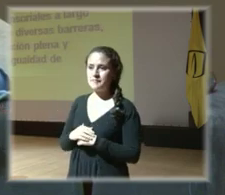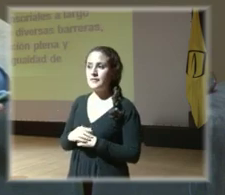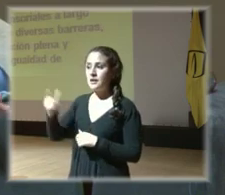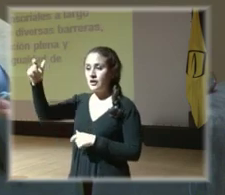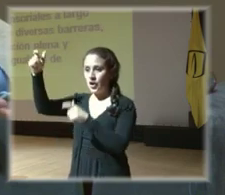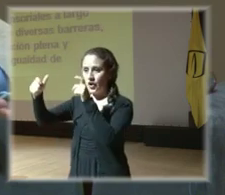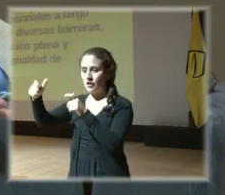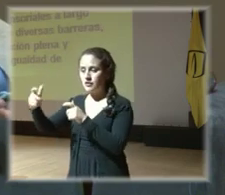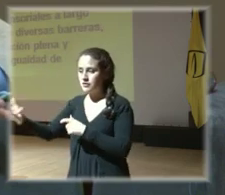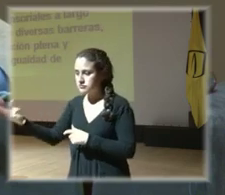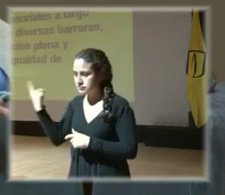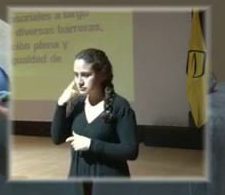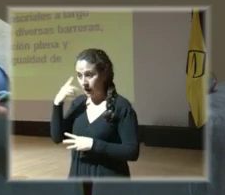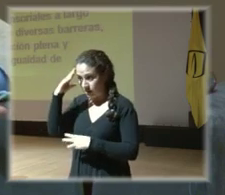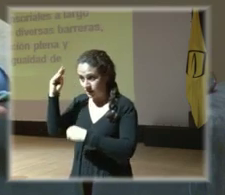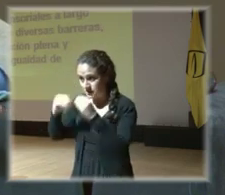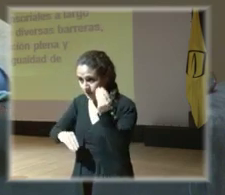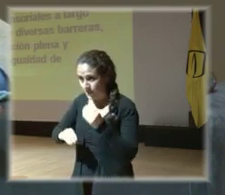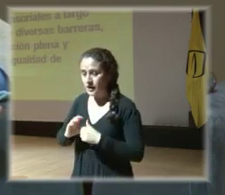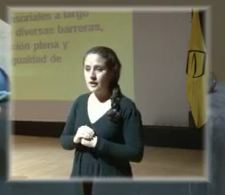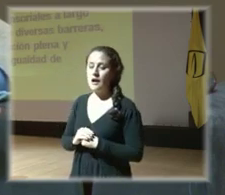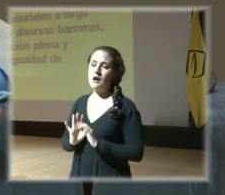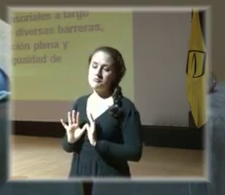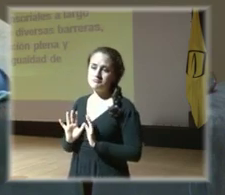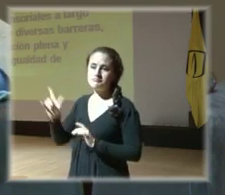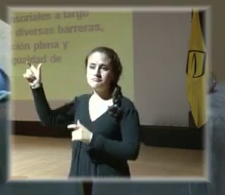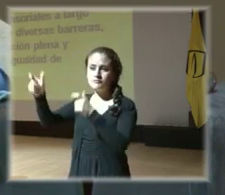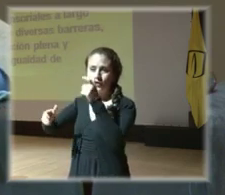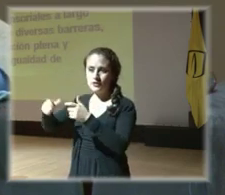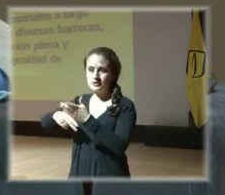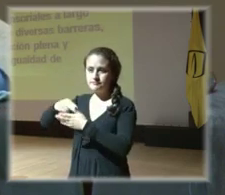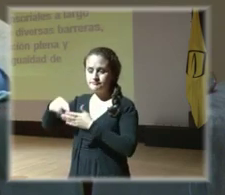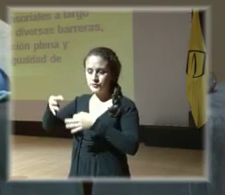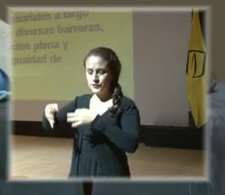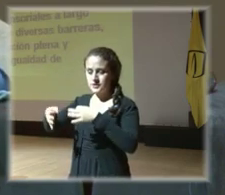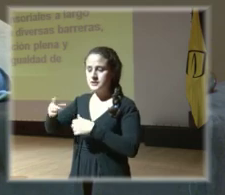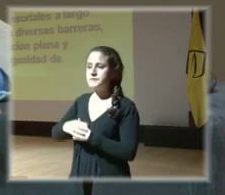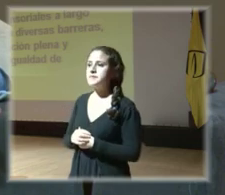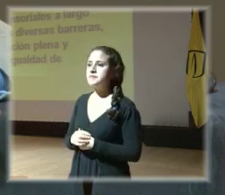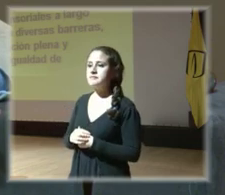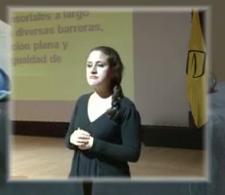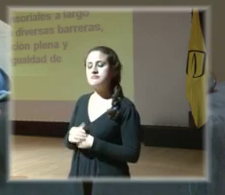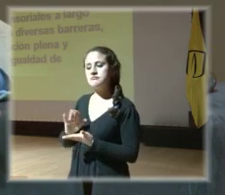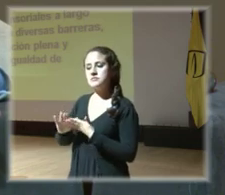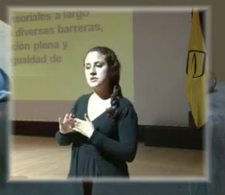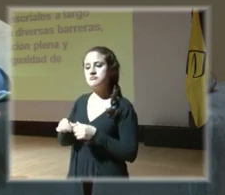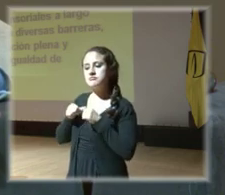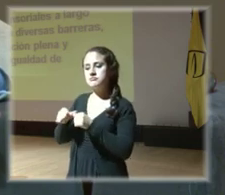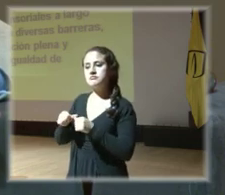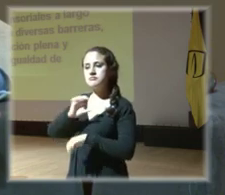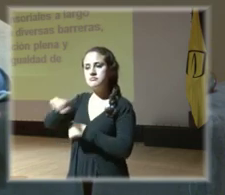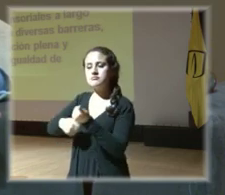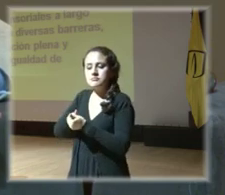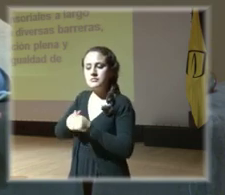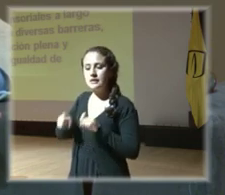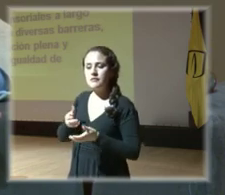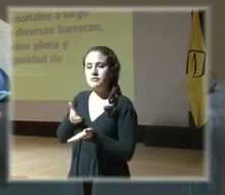al final lo supo, pero la Corte lo que quiso hacer fue mantener esta figura de interdicción,